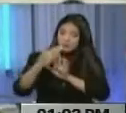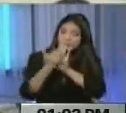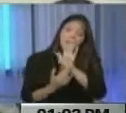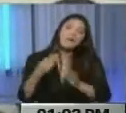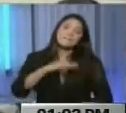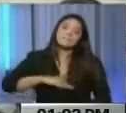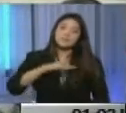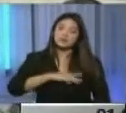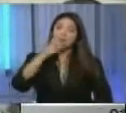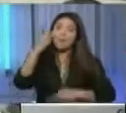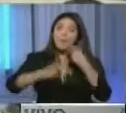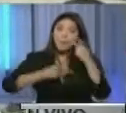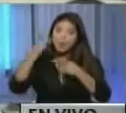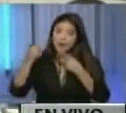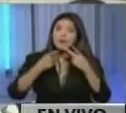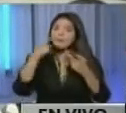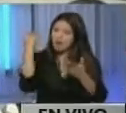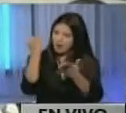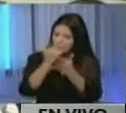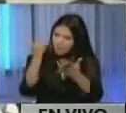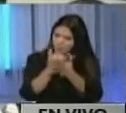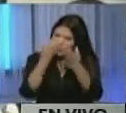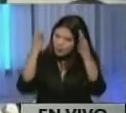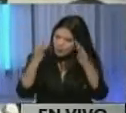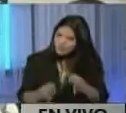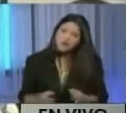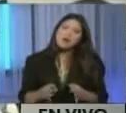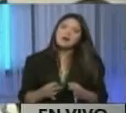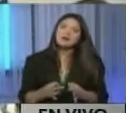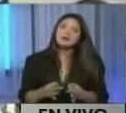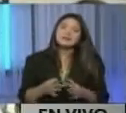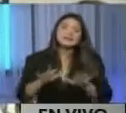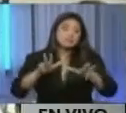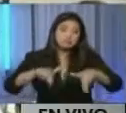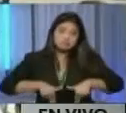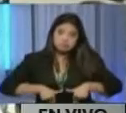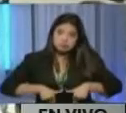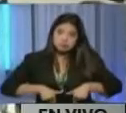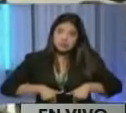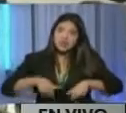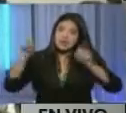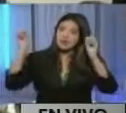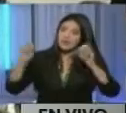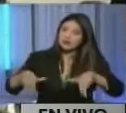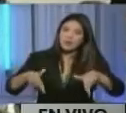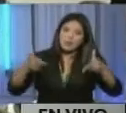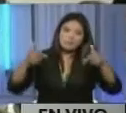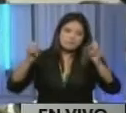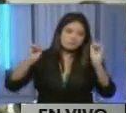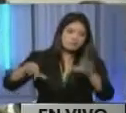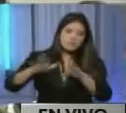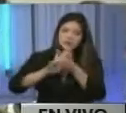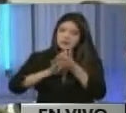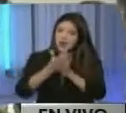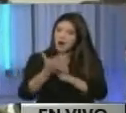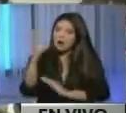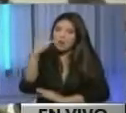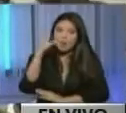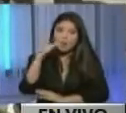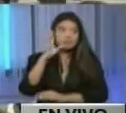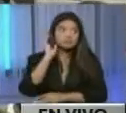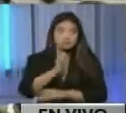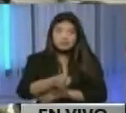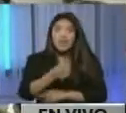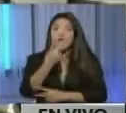misión política para comprobar el cumplimiento del alto al fuego y el abandono de las armas en Colombia, cuyo mandato es